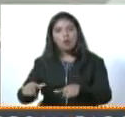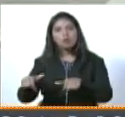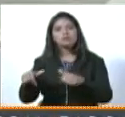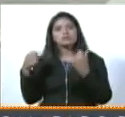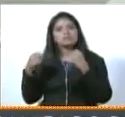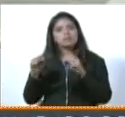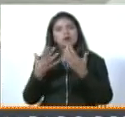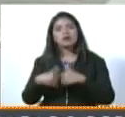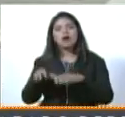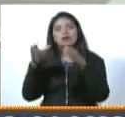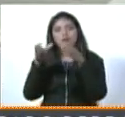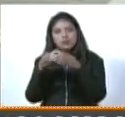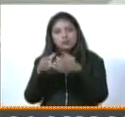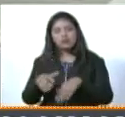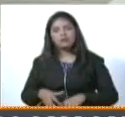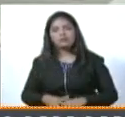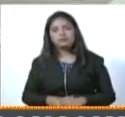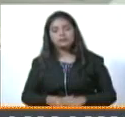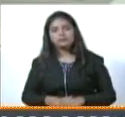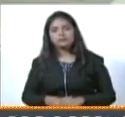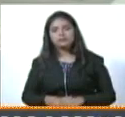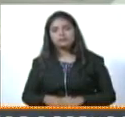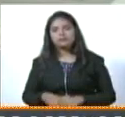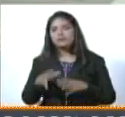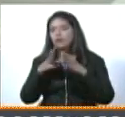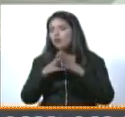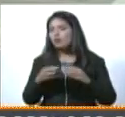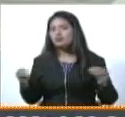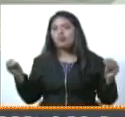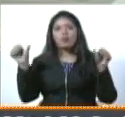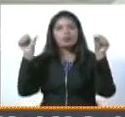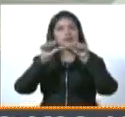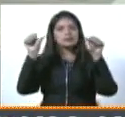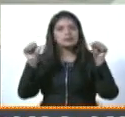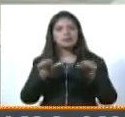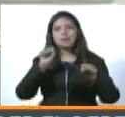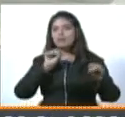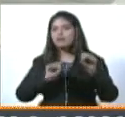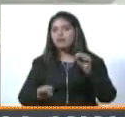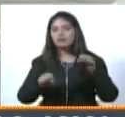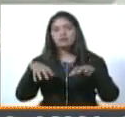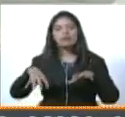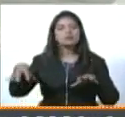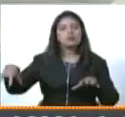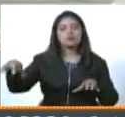una reunión con todo el sistema defensivo territorial.